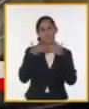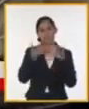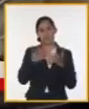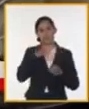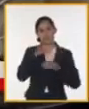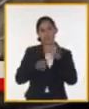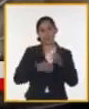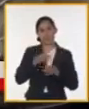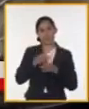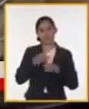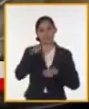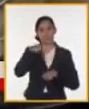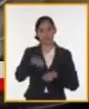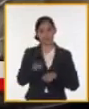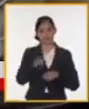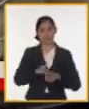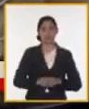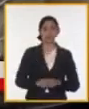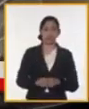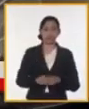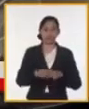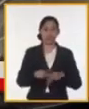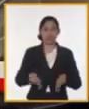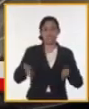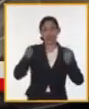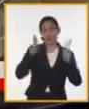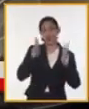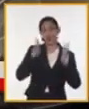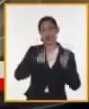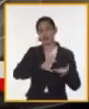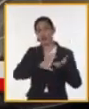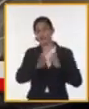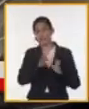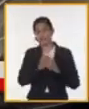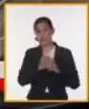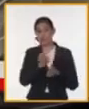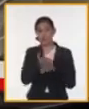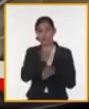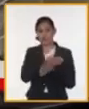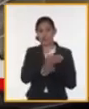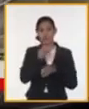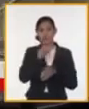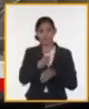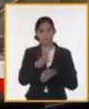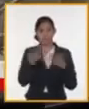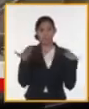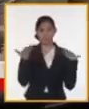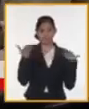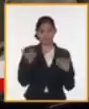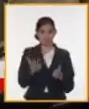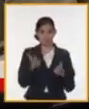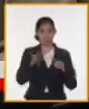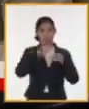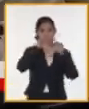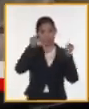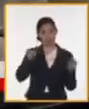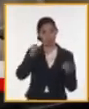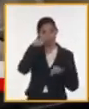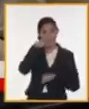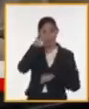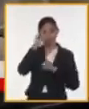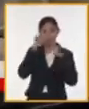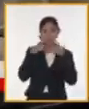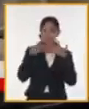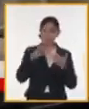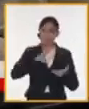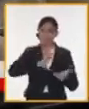caso una vez más que de acuerdo a la forma en que ha dictado en reiteradas oportunidades la dirección del país, la mejor forma de hacer